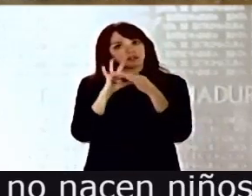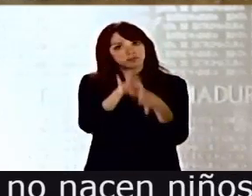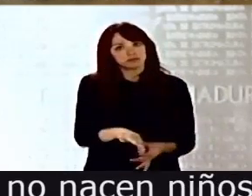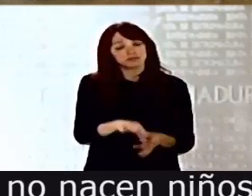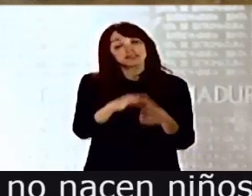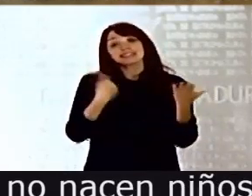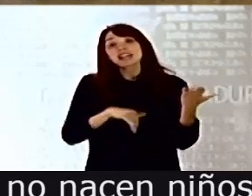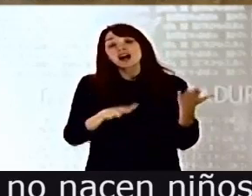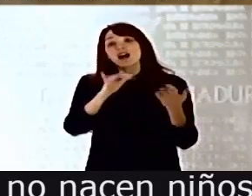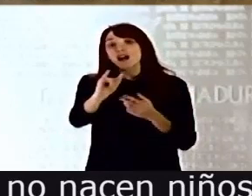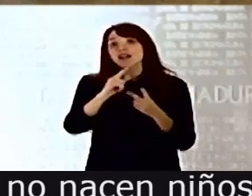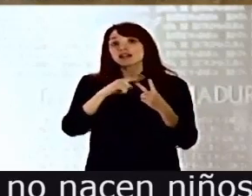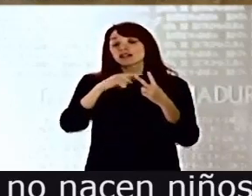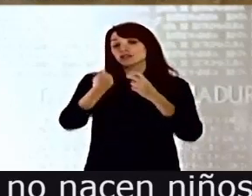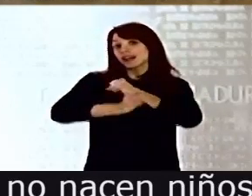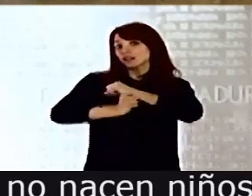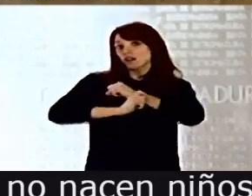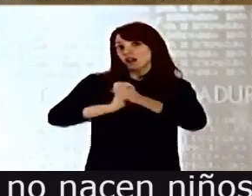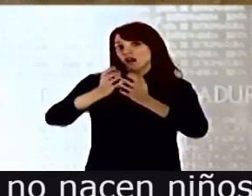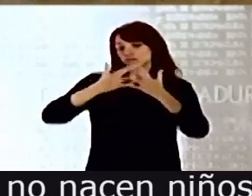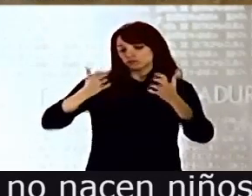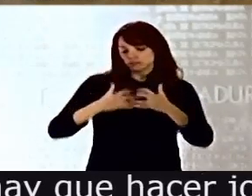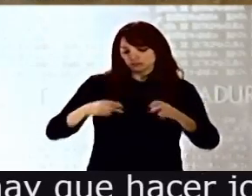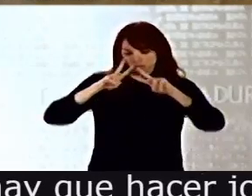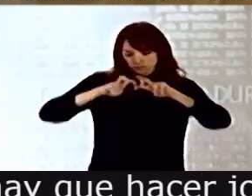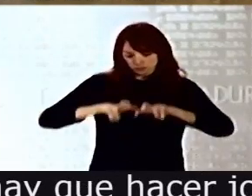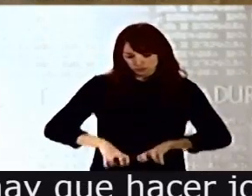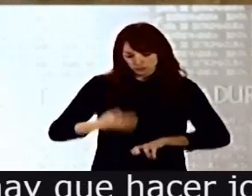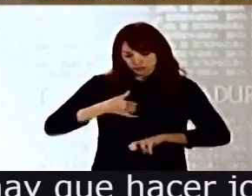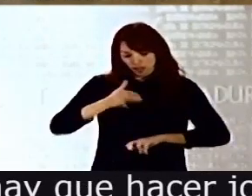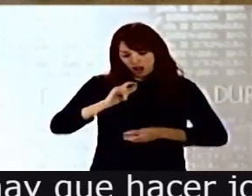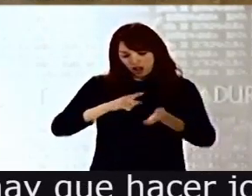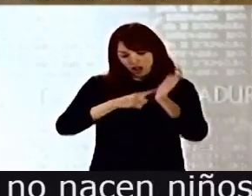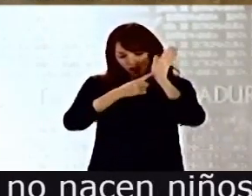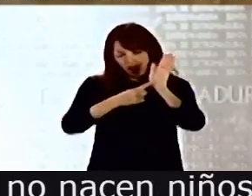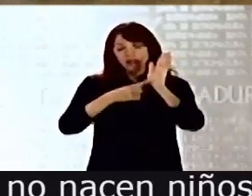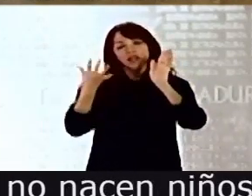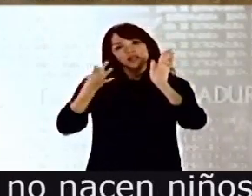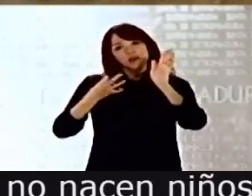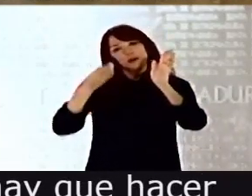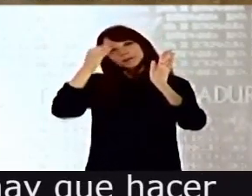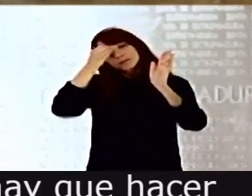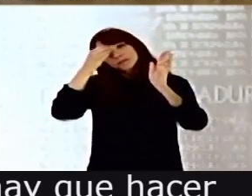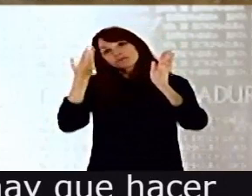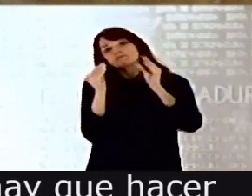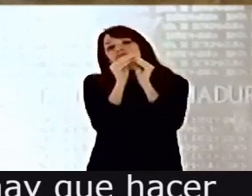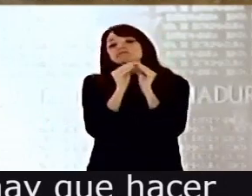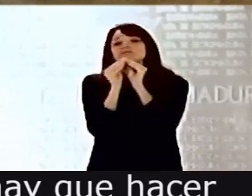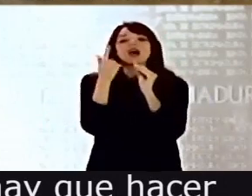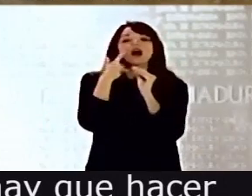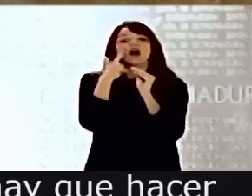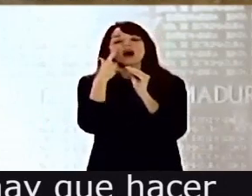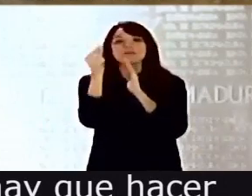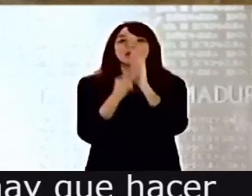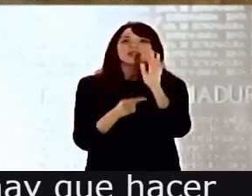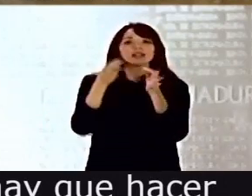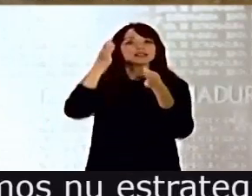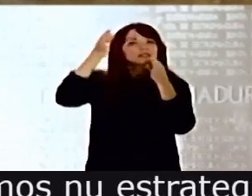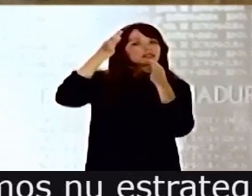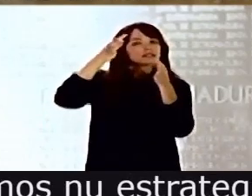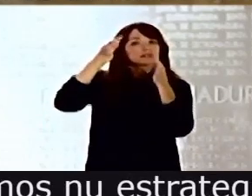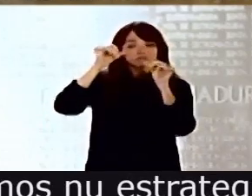tenemos una estrategia escrita y analizada y tendremos que poner en común cuáles son las medidas concretas que,